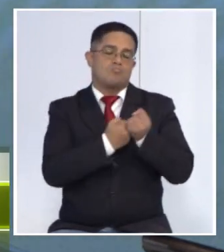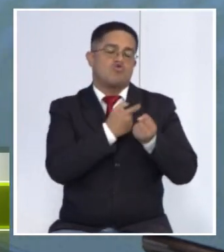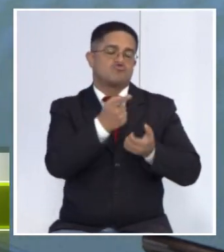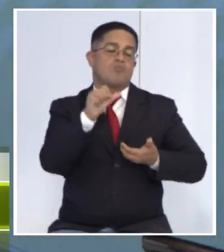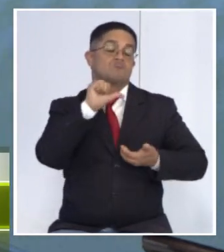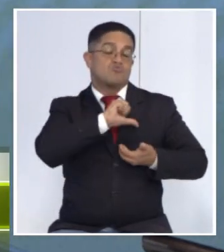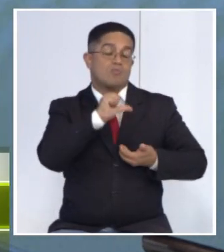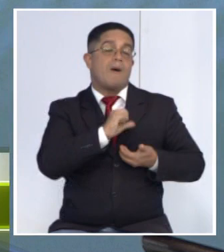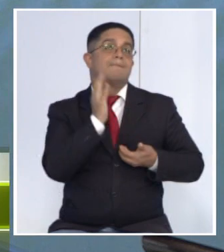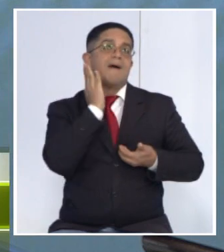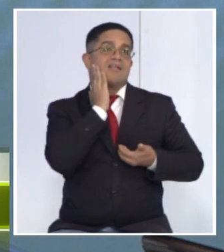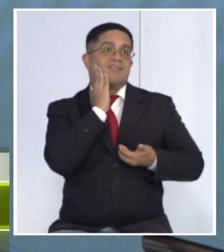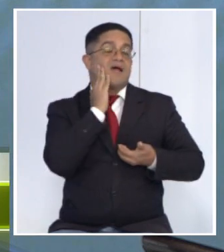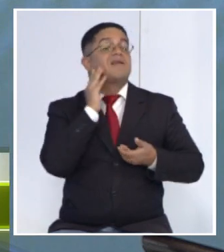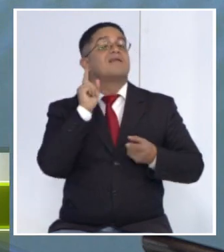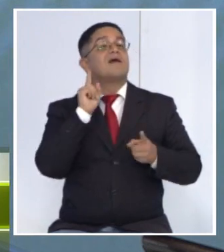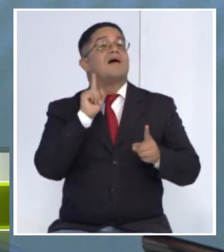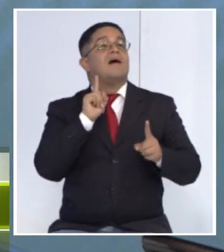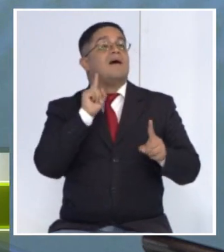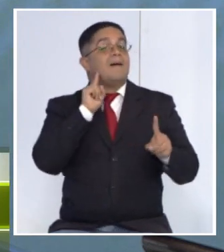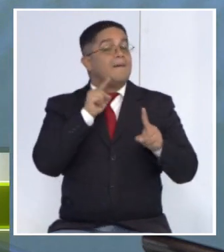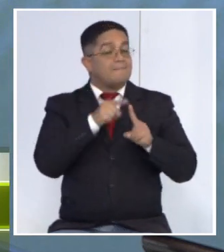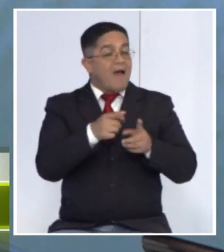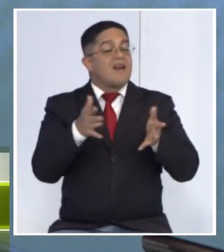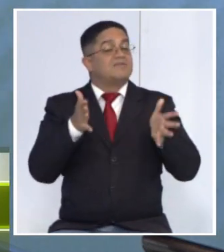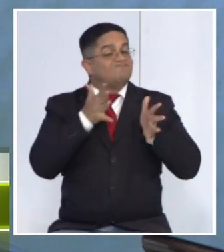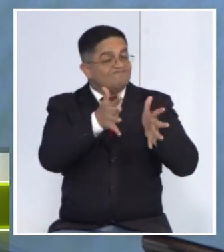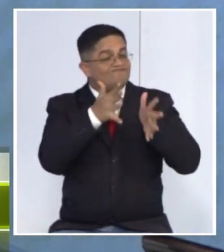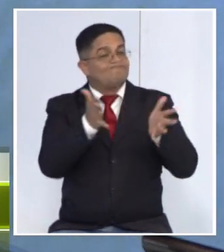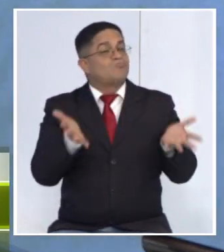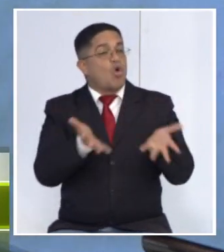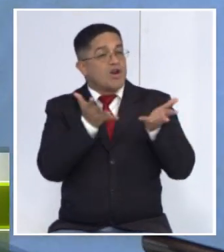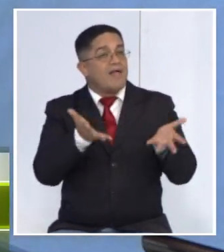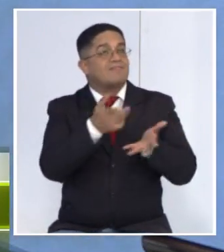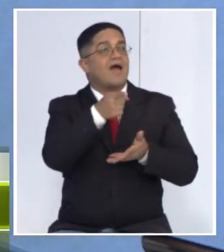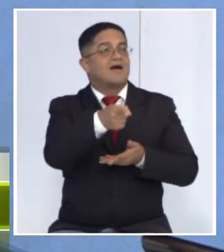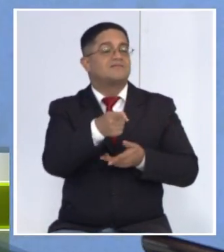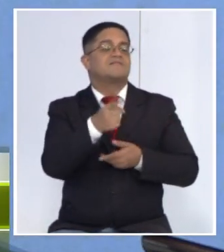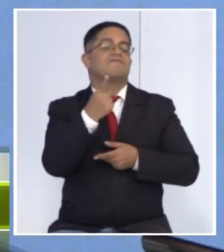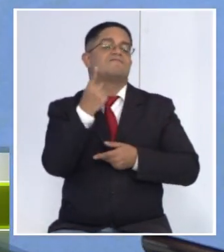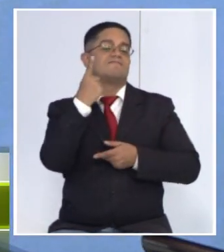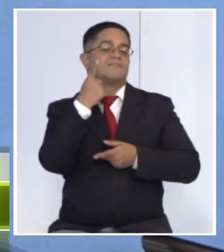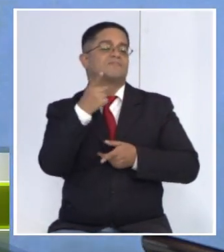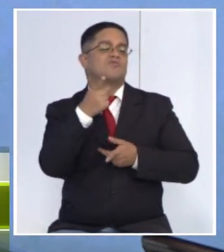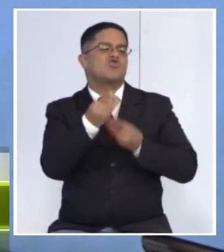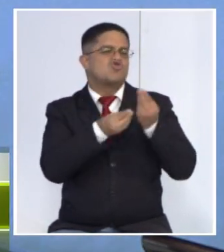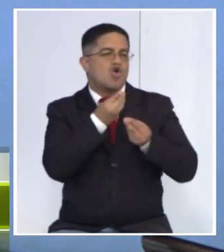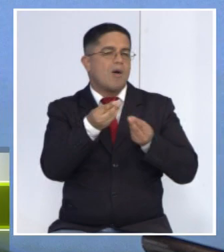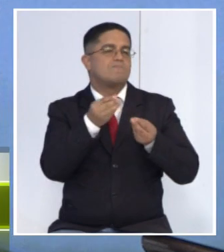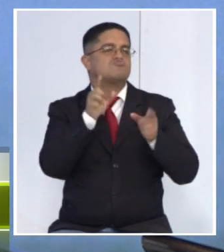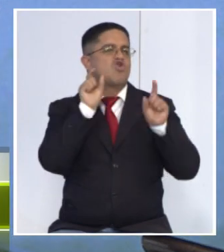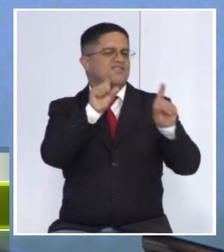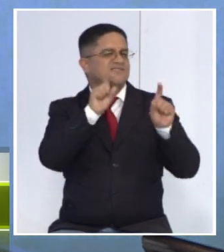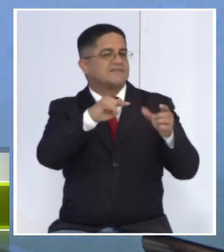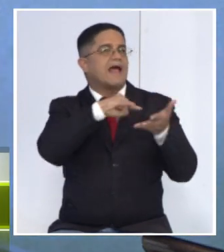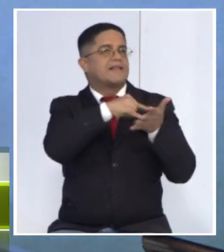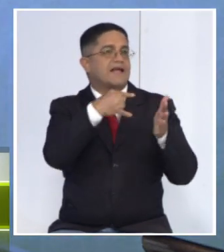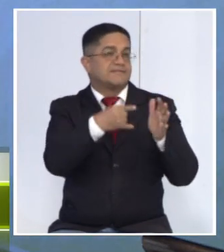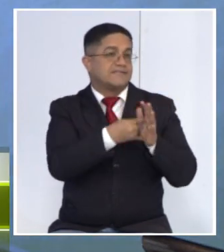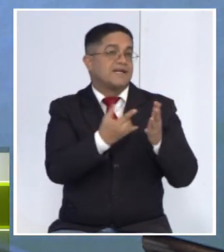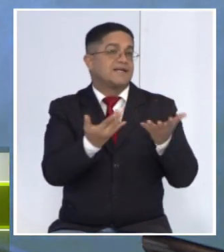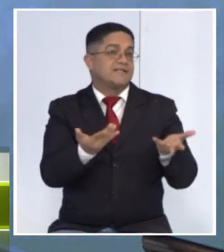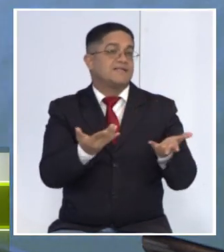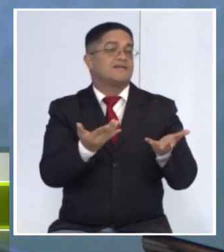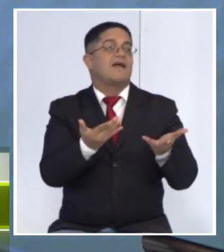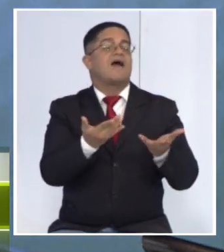materna, con personas que puedan trabajar con ella y orientarla en lo que tiene que hacer. Hay que corregir la técnica de amamantamiento, que seguro ese bebé tiene una